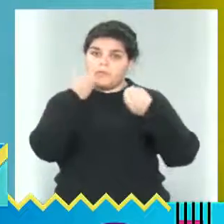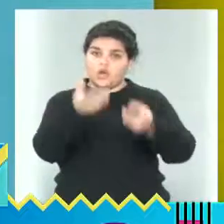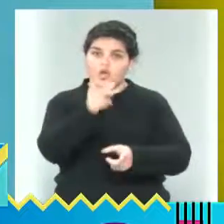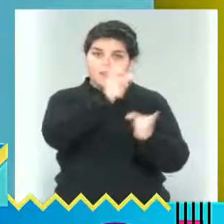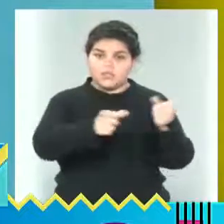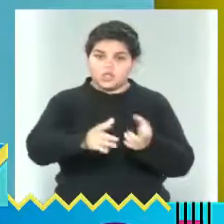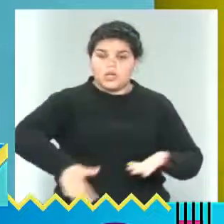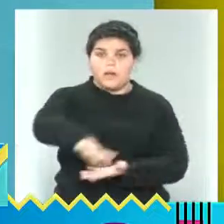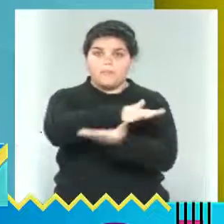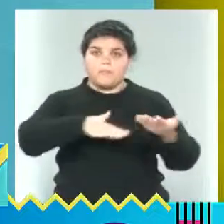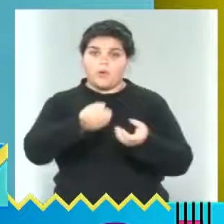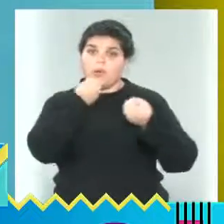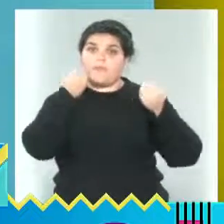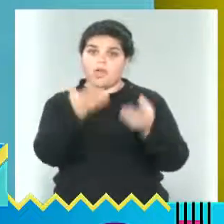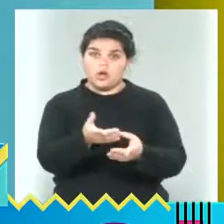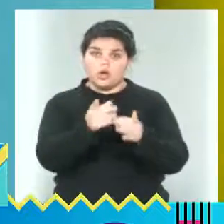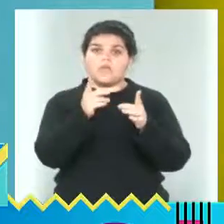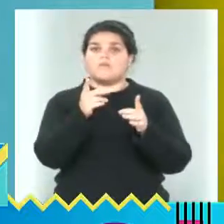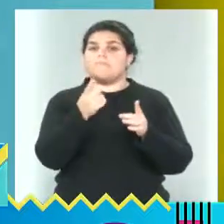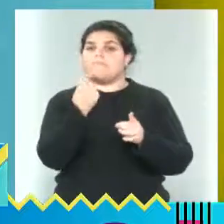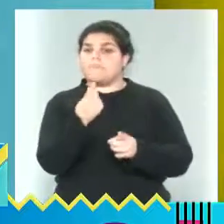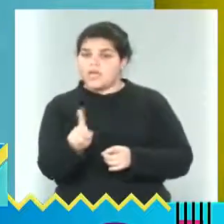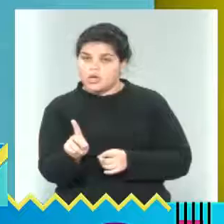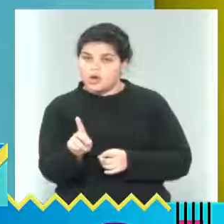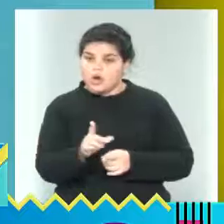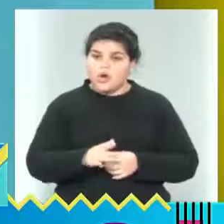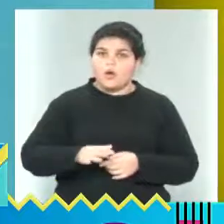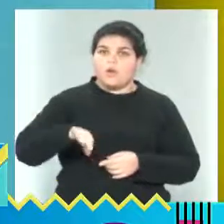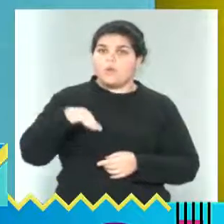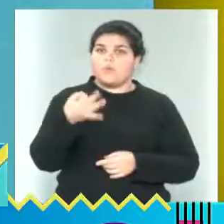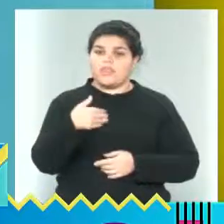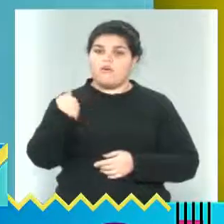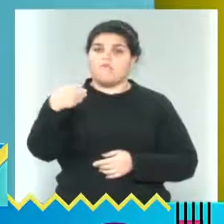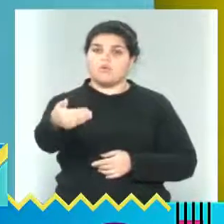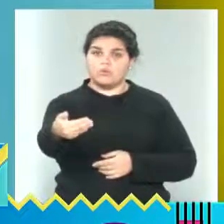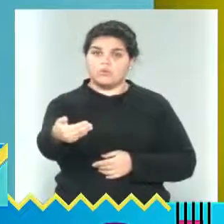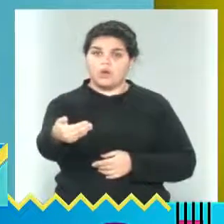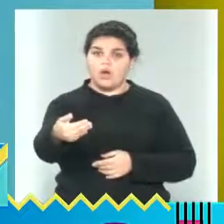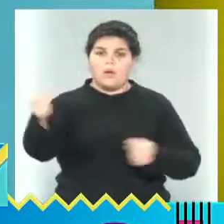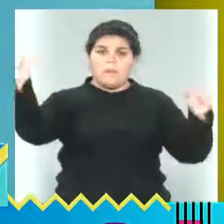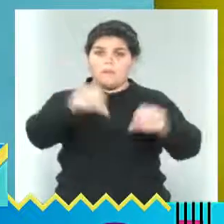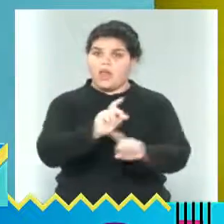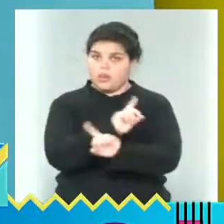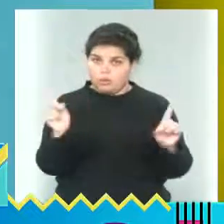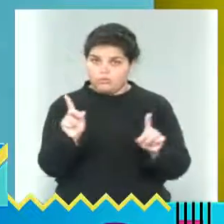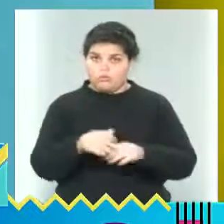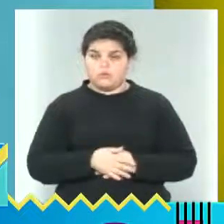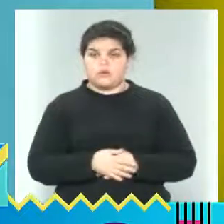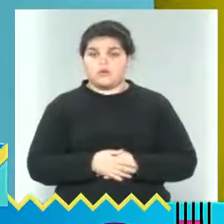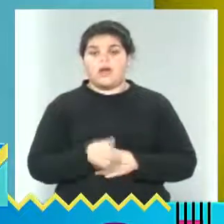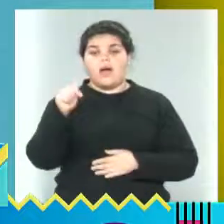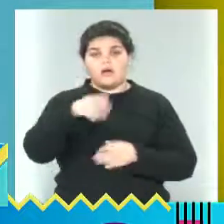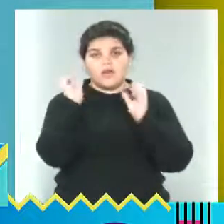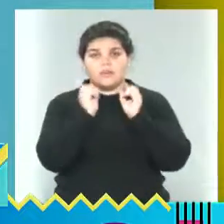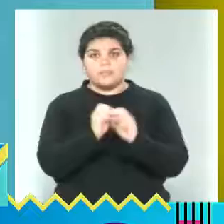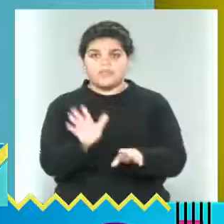de las poblaciones actuales sin comprometer a la calidad de vida de las generaciones futuras, ¿sí? Así vamos a empezar entonces con